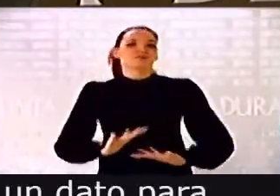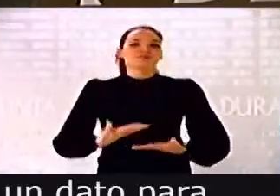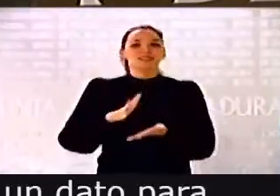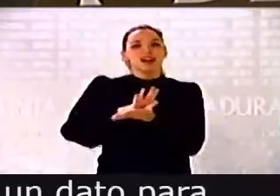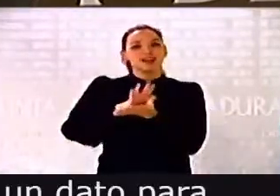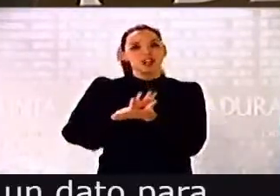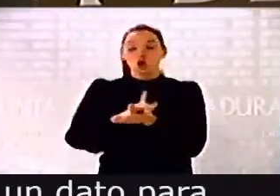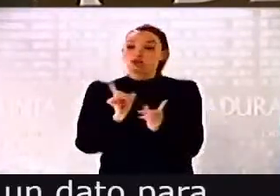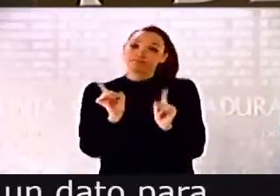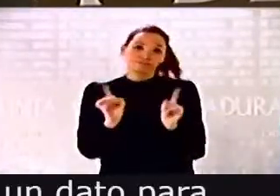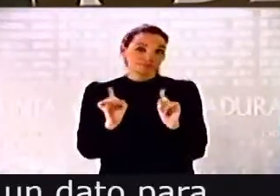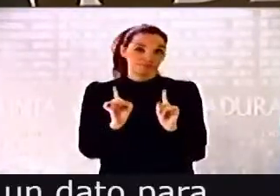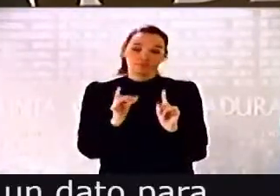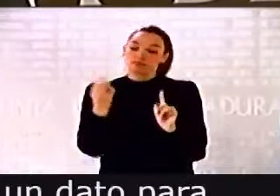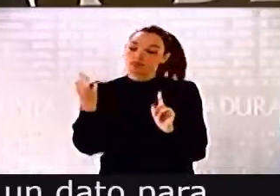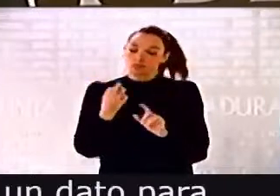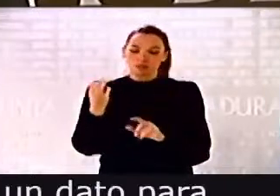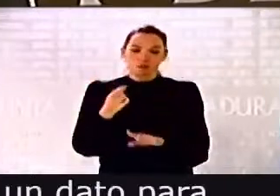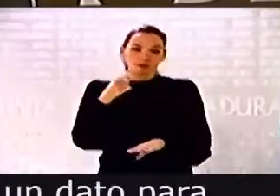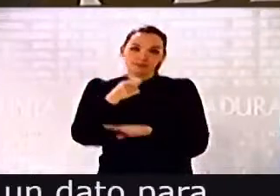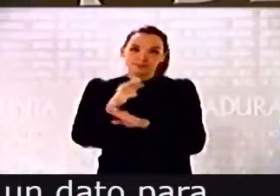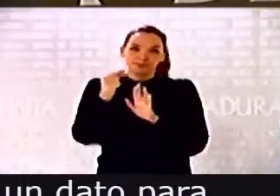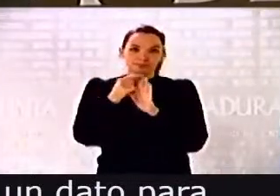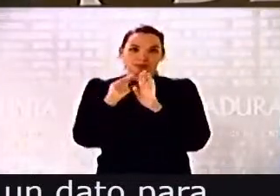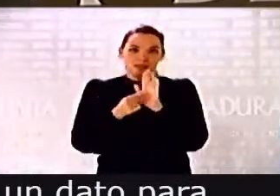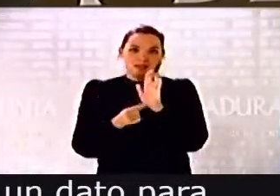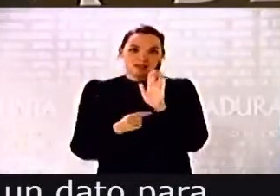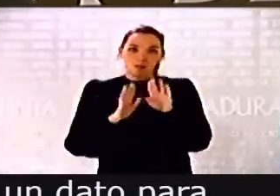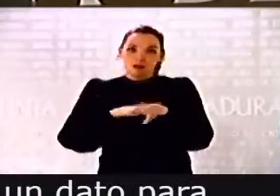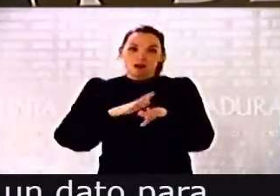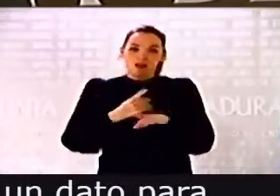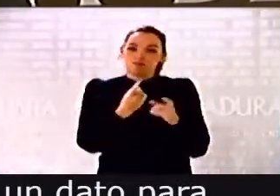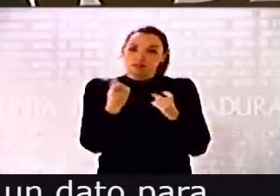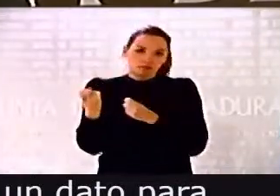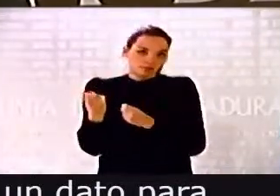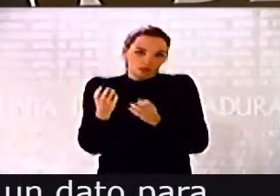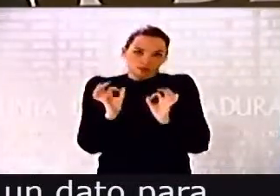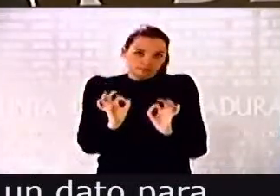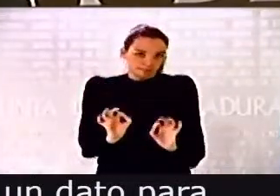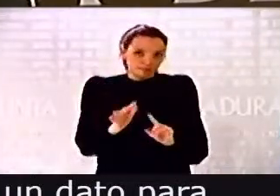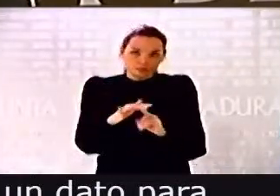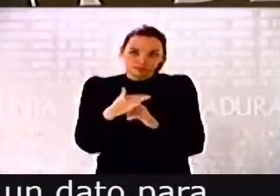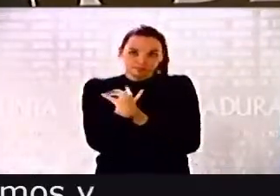medidas que tengamos y necesitemos adoptar.